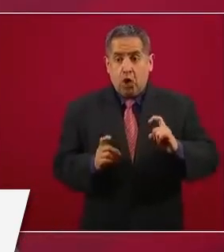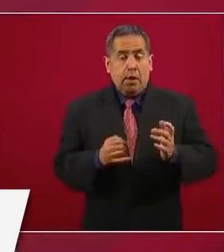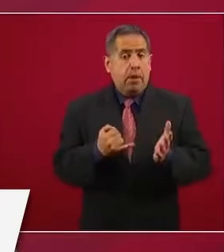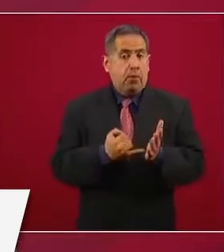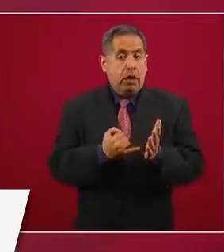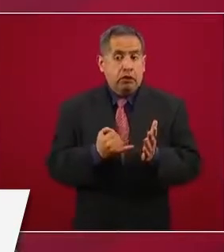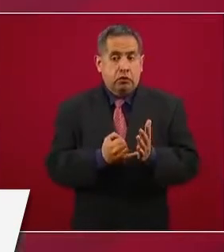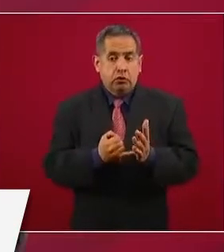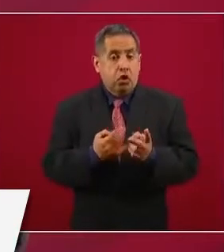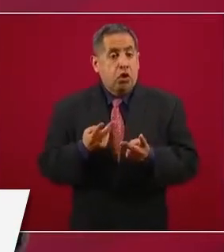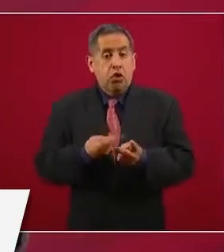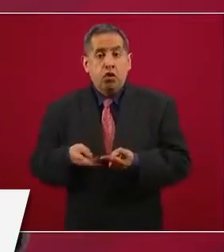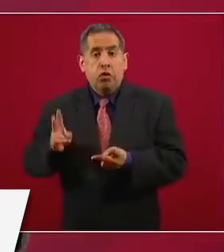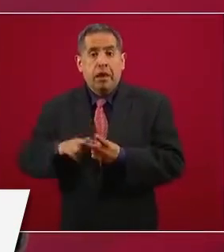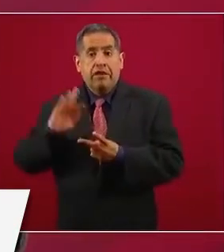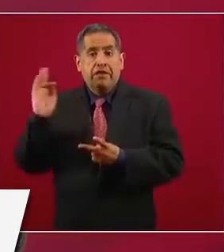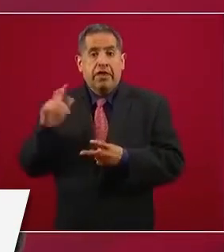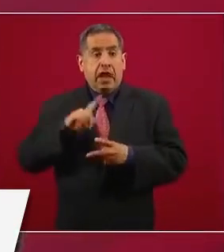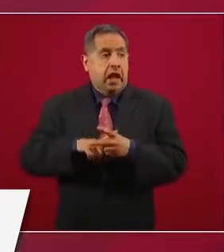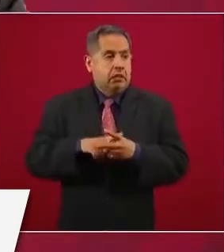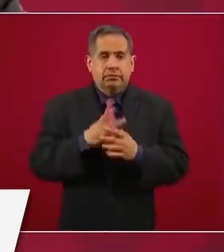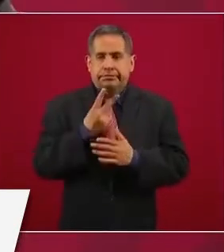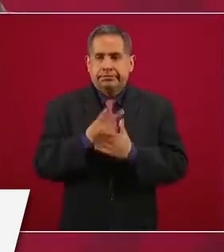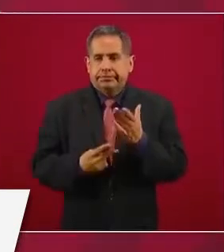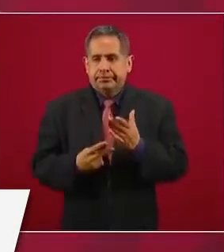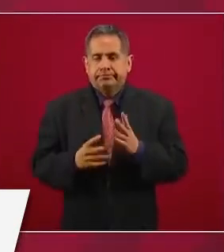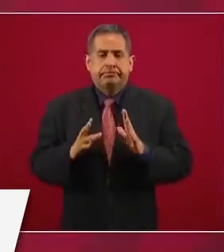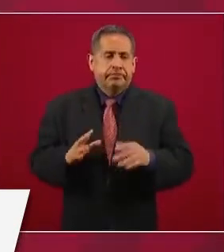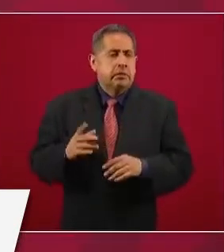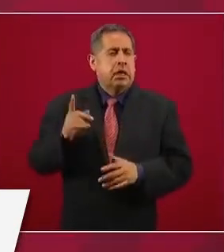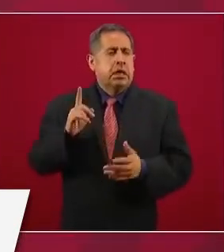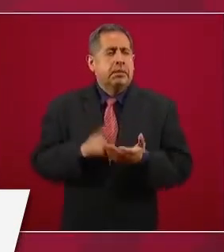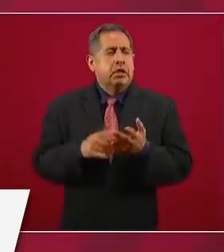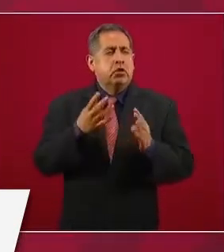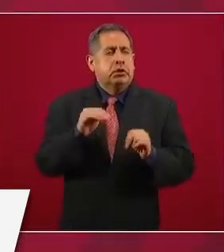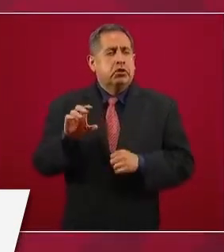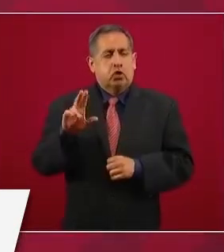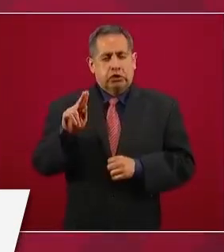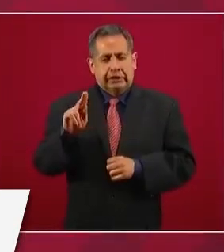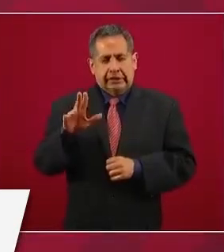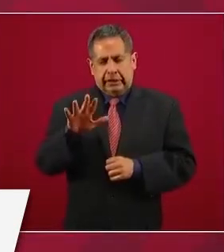y cobraba también la federación. Se logró en los años 80